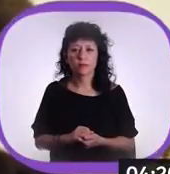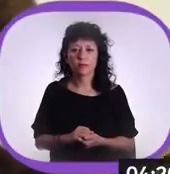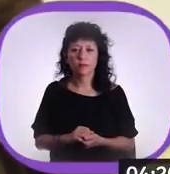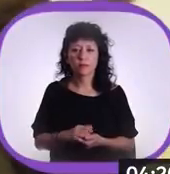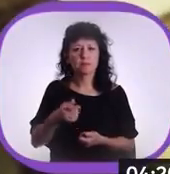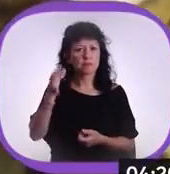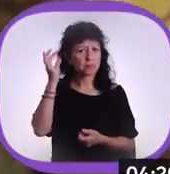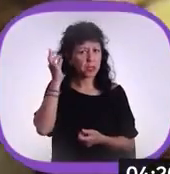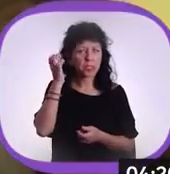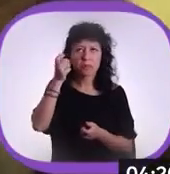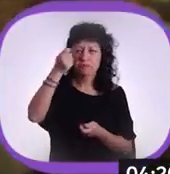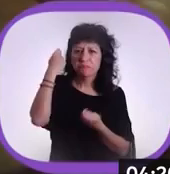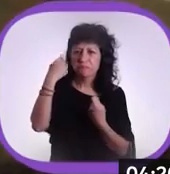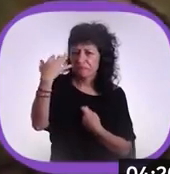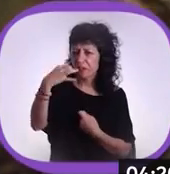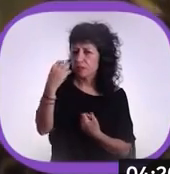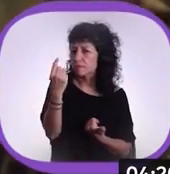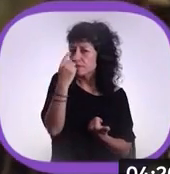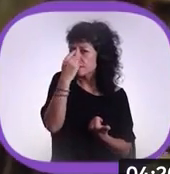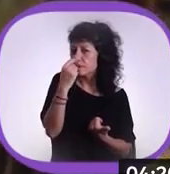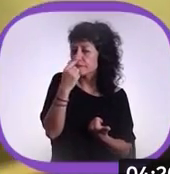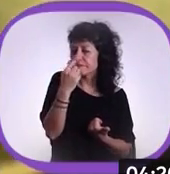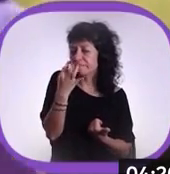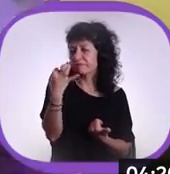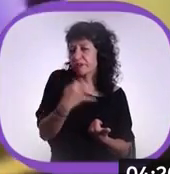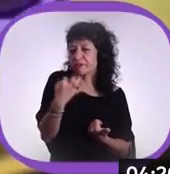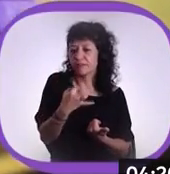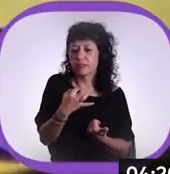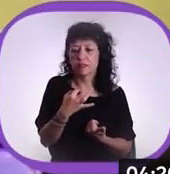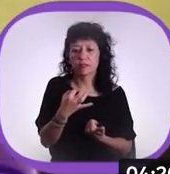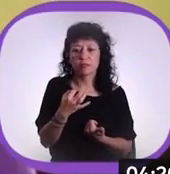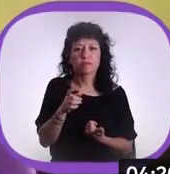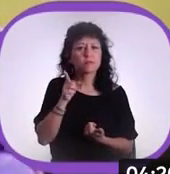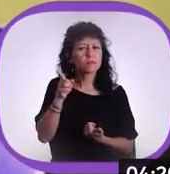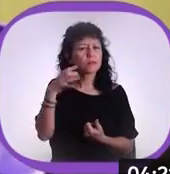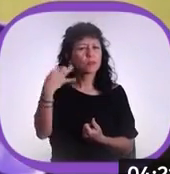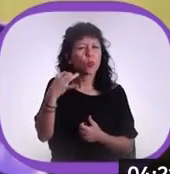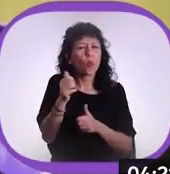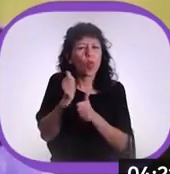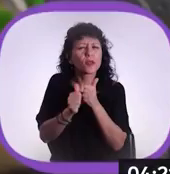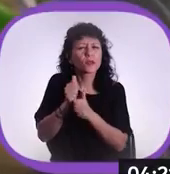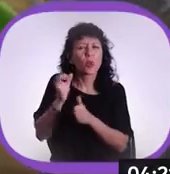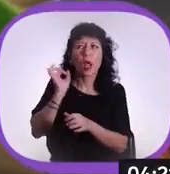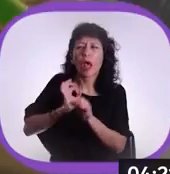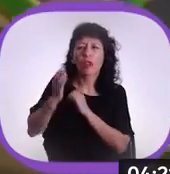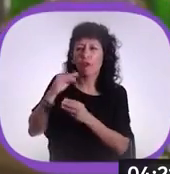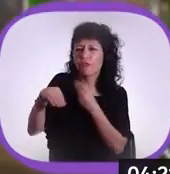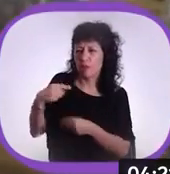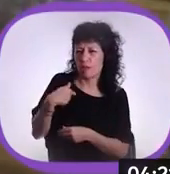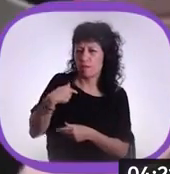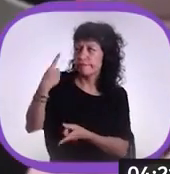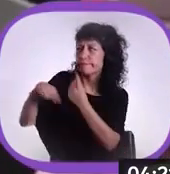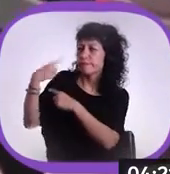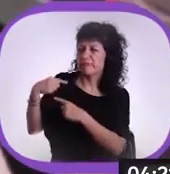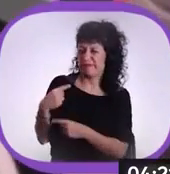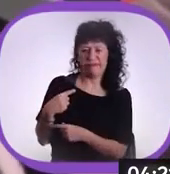Excelente peinado. Nariz perfecta. Debe ser uno de mis ancestros. ¿No crees que eso es poco